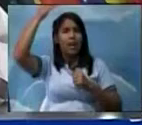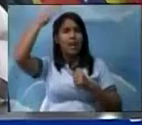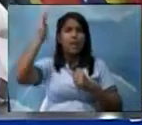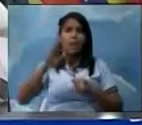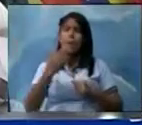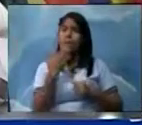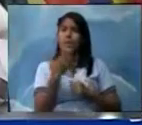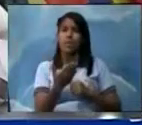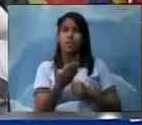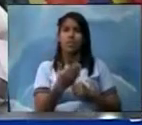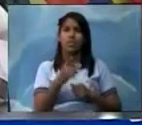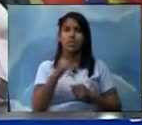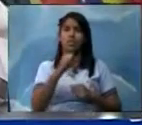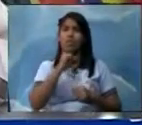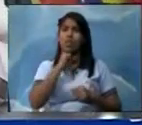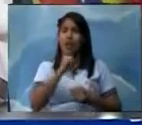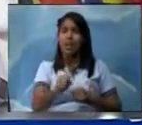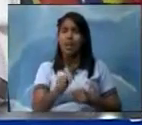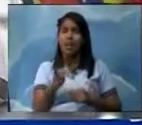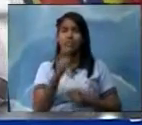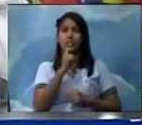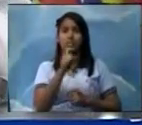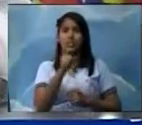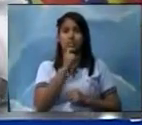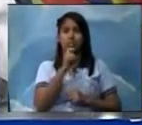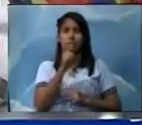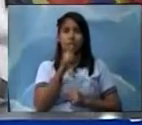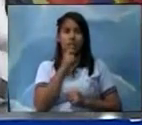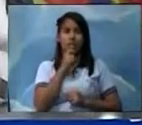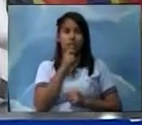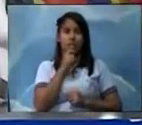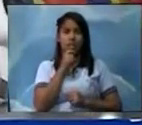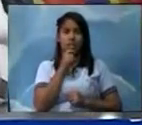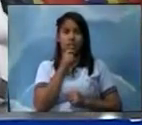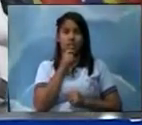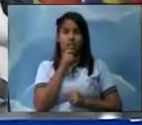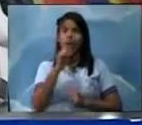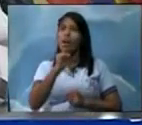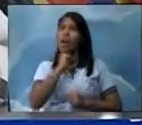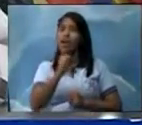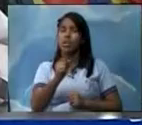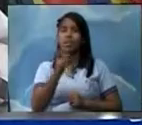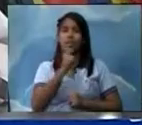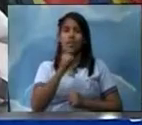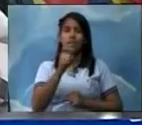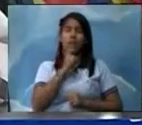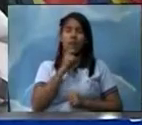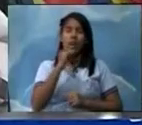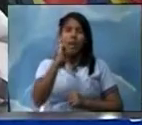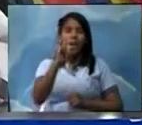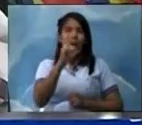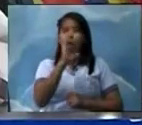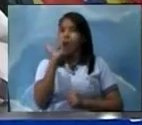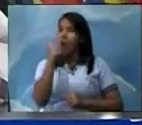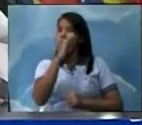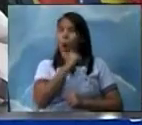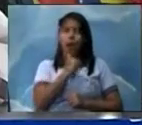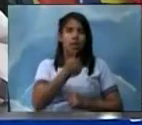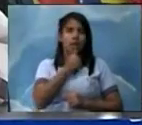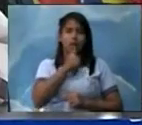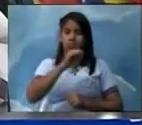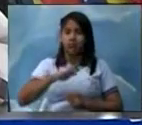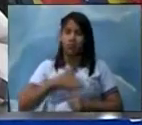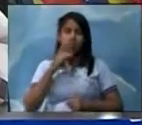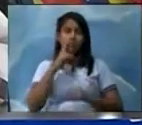estaba demandando es difícil es difícil y no hay quien lo